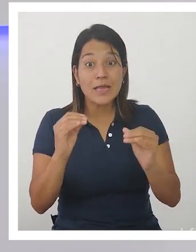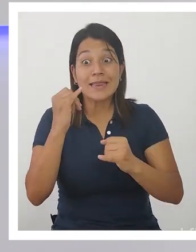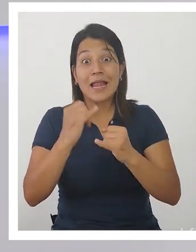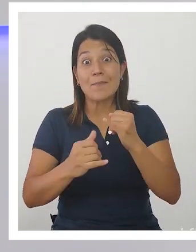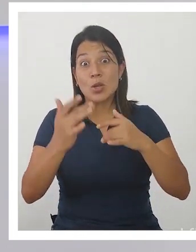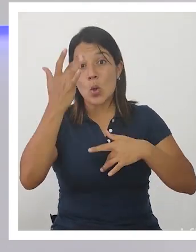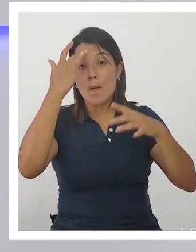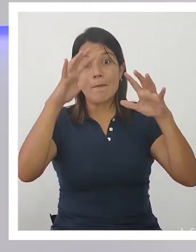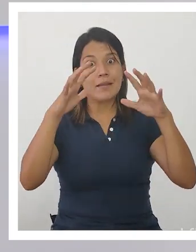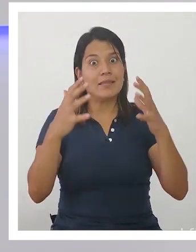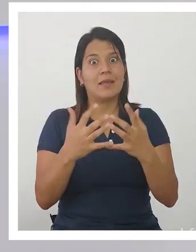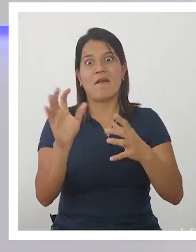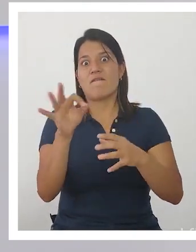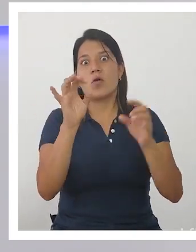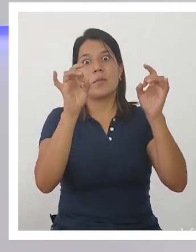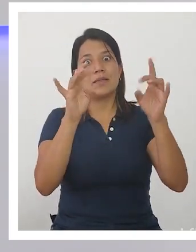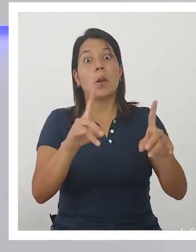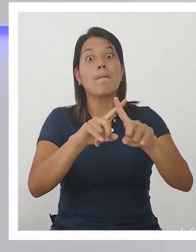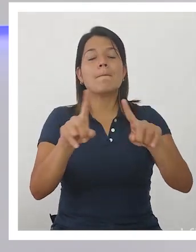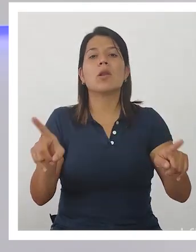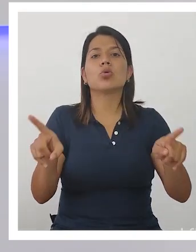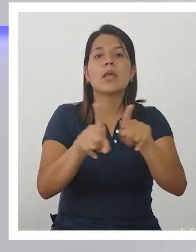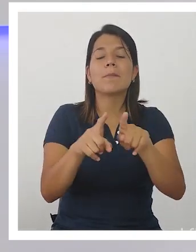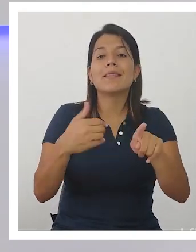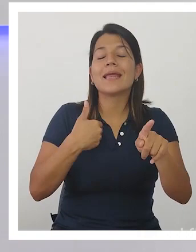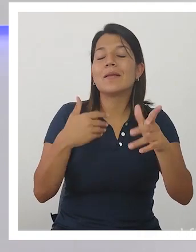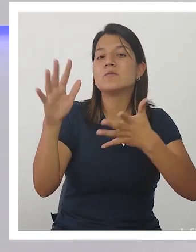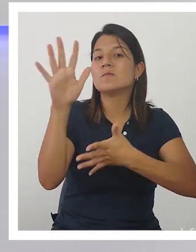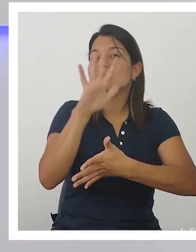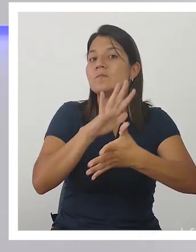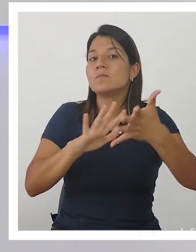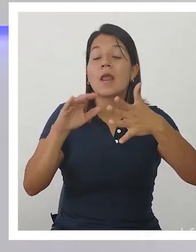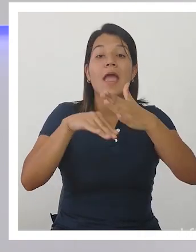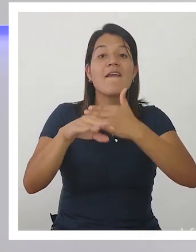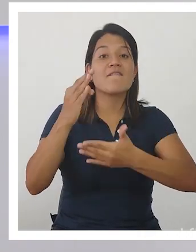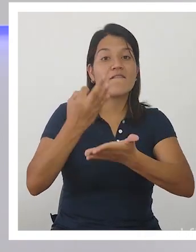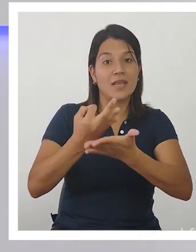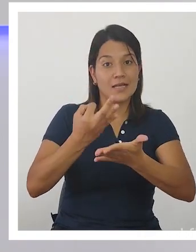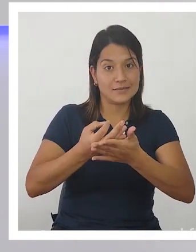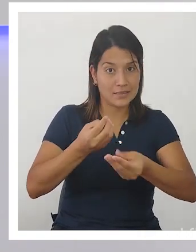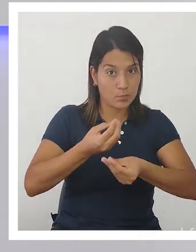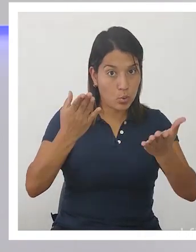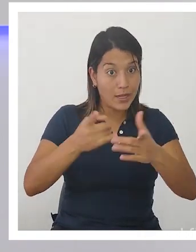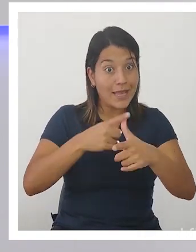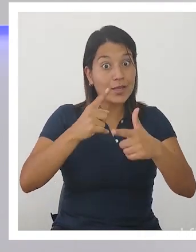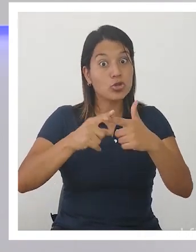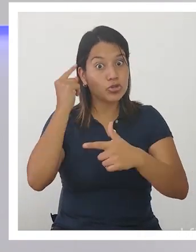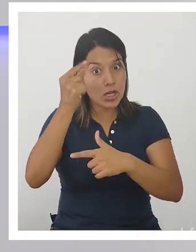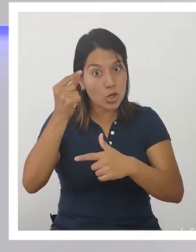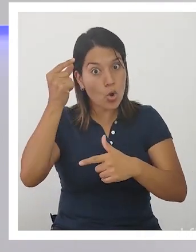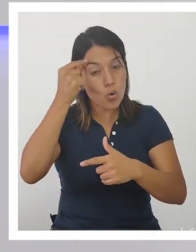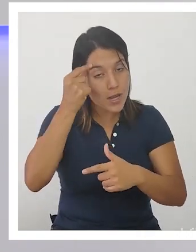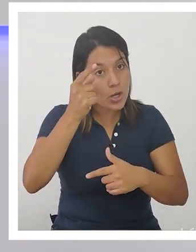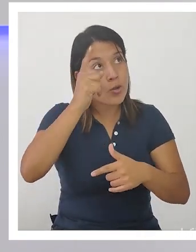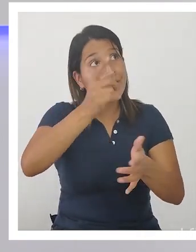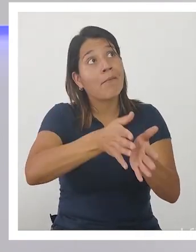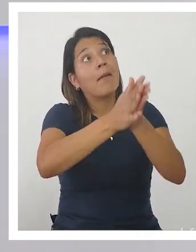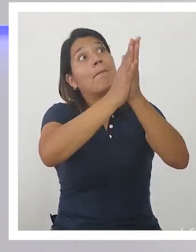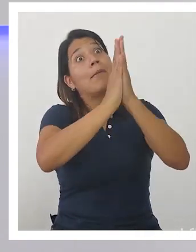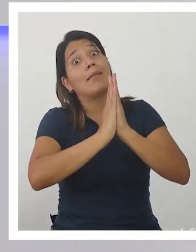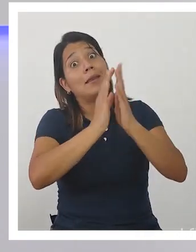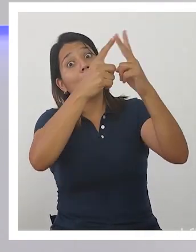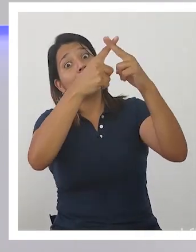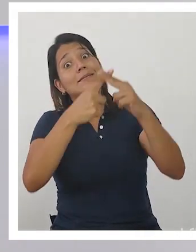catastróficos, pero también tenemos un desorden en las finanzas públicas, donde el gobierno tiene que endeudarse todos los años para poder pagar su